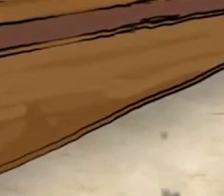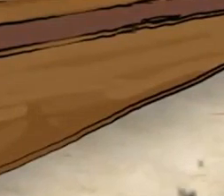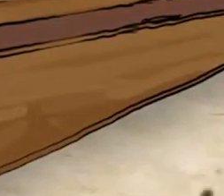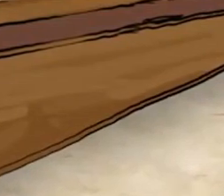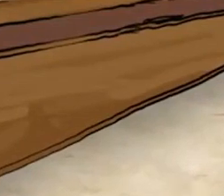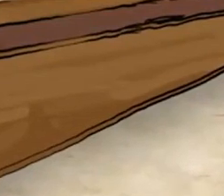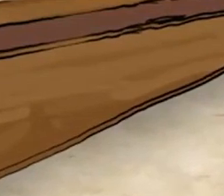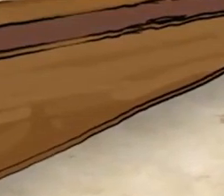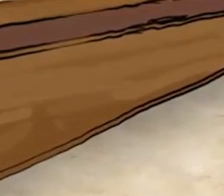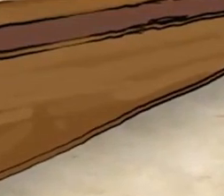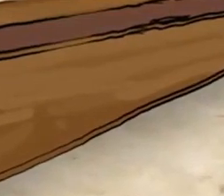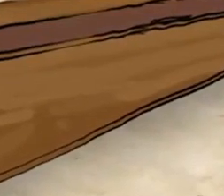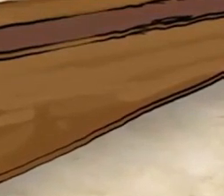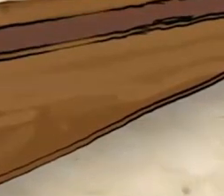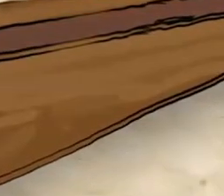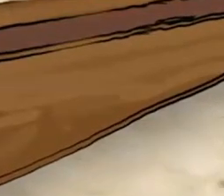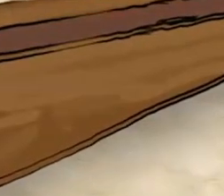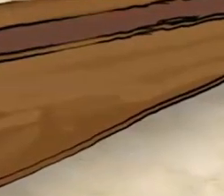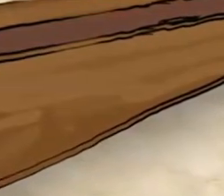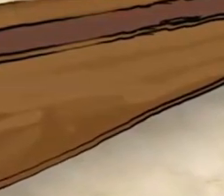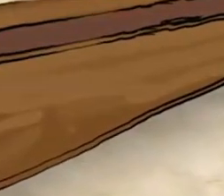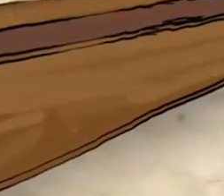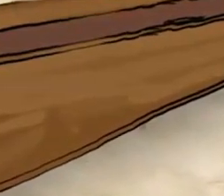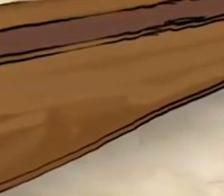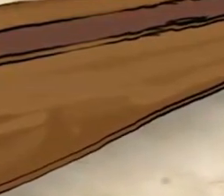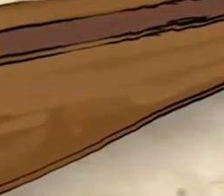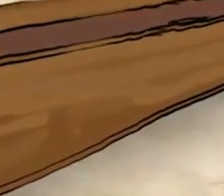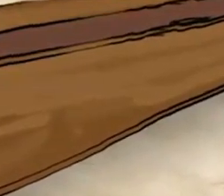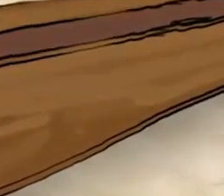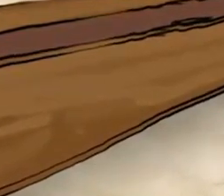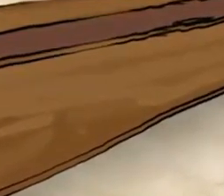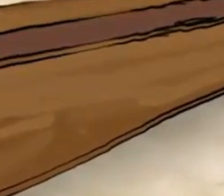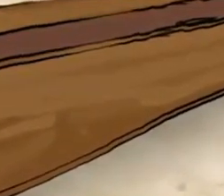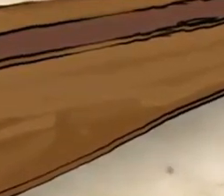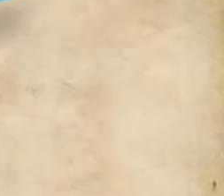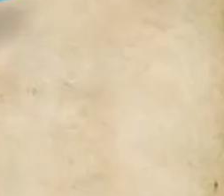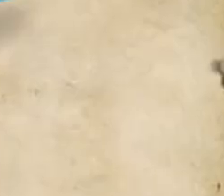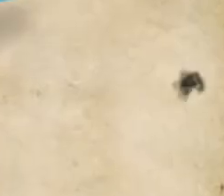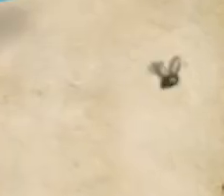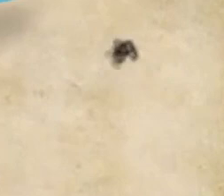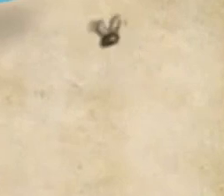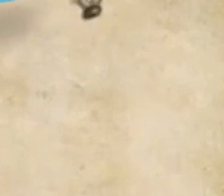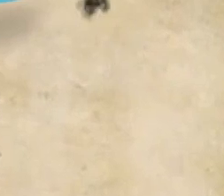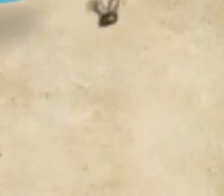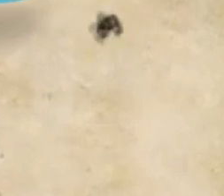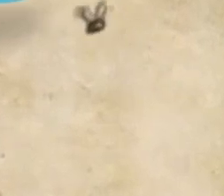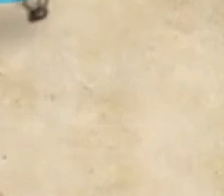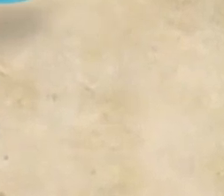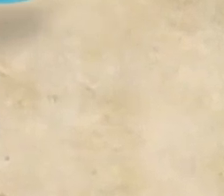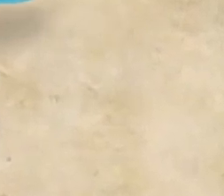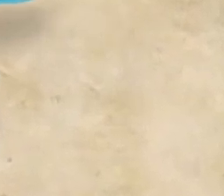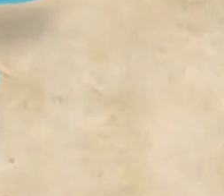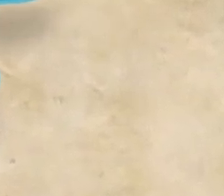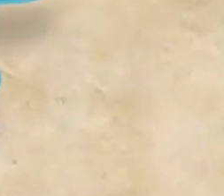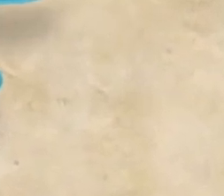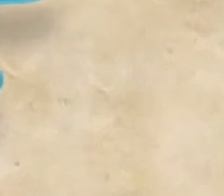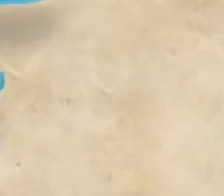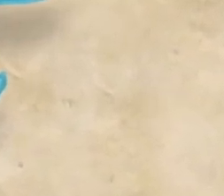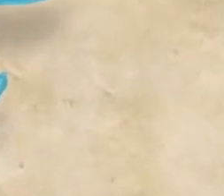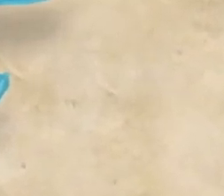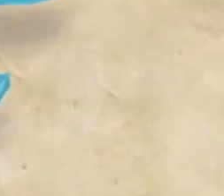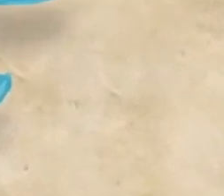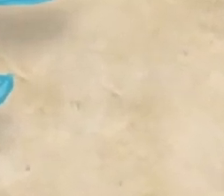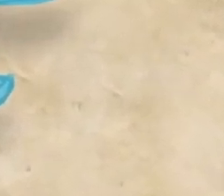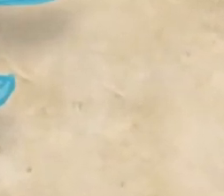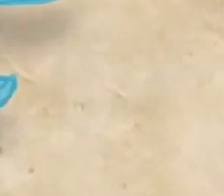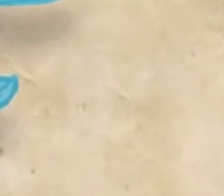cajones, que la tapa salió de la base y vi los brazos y las manos por